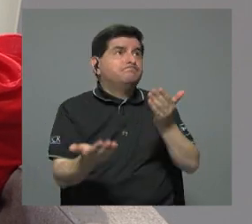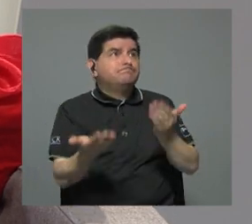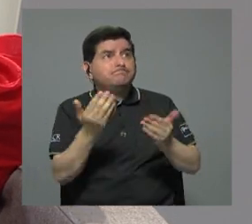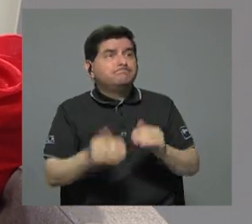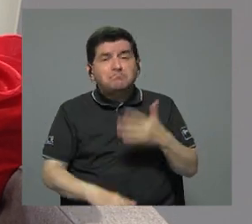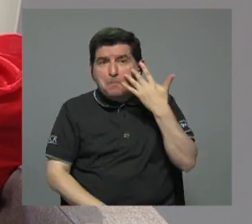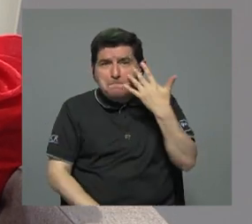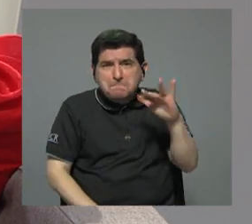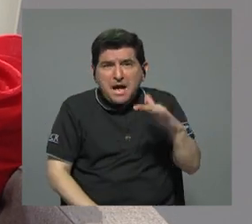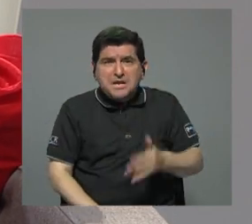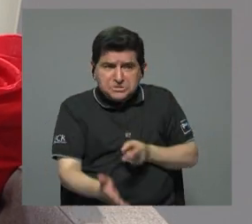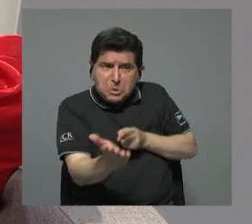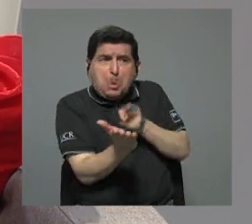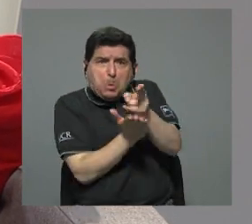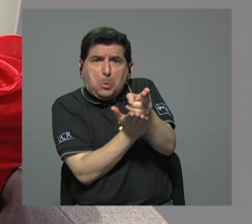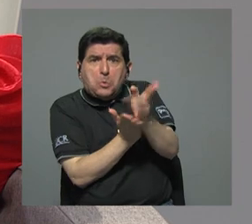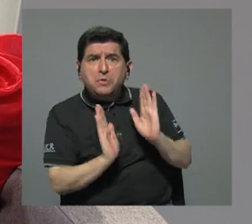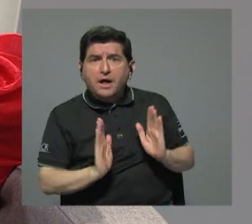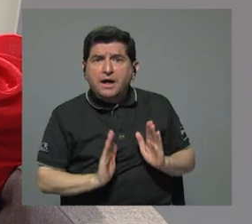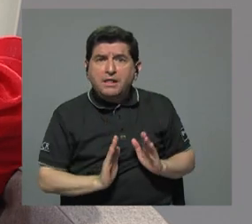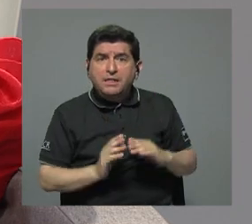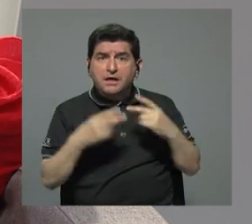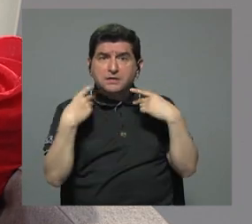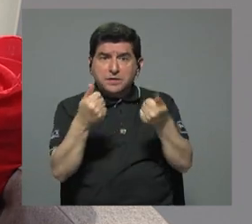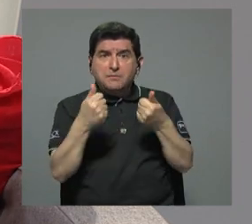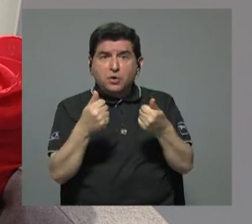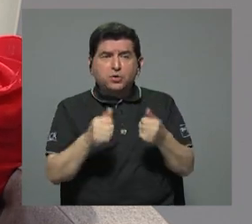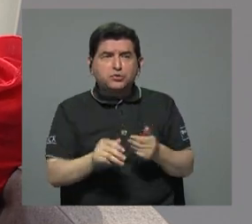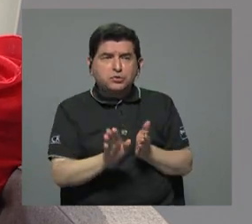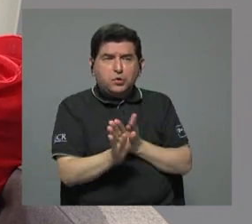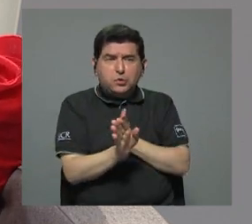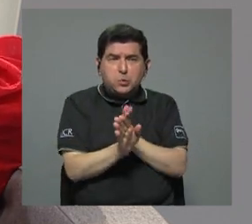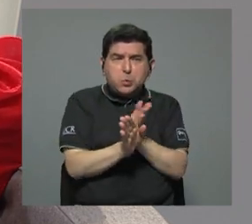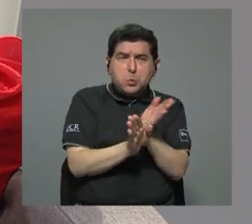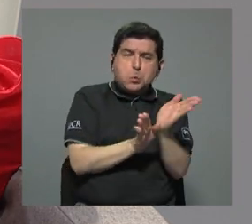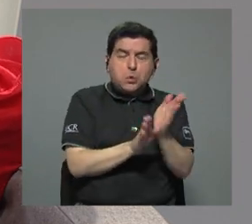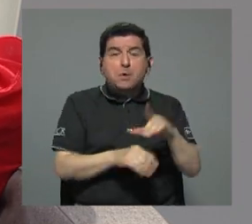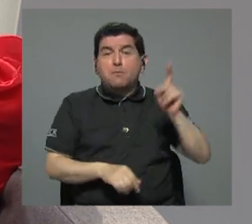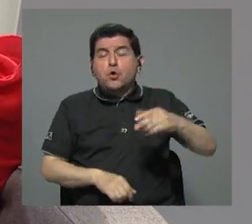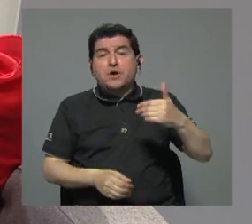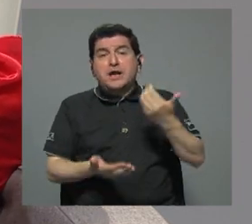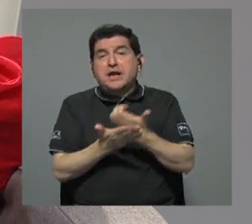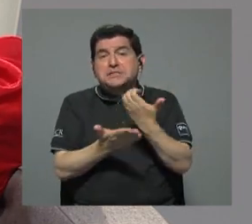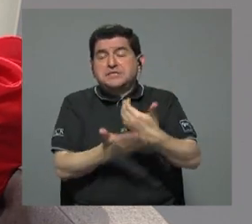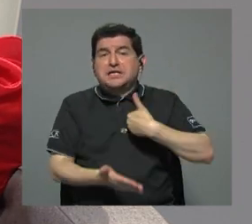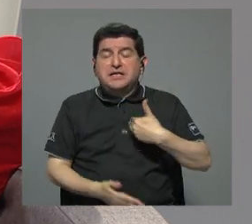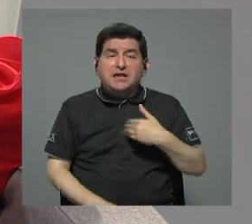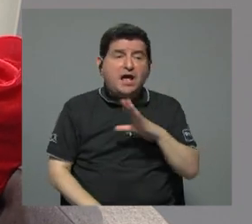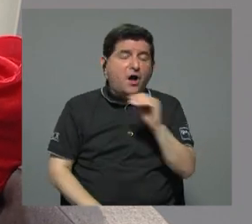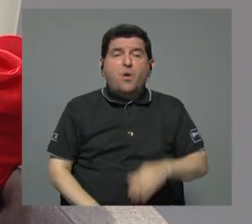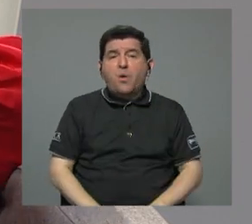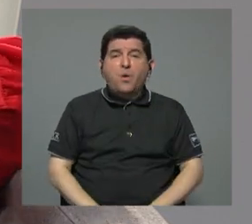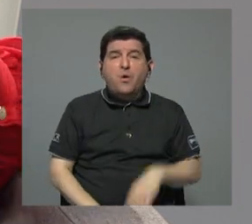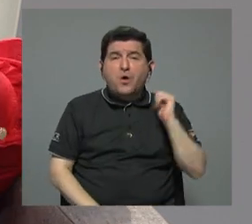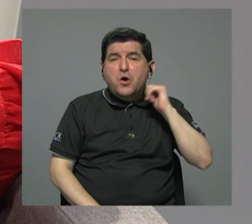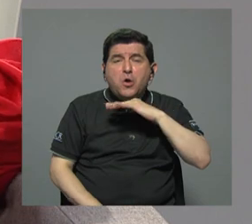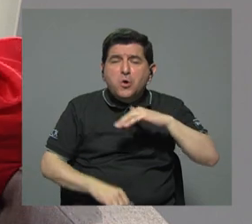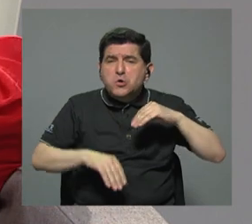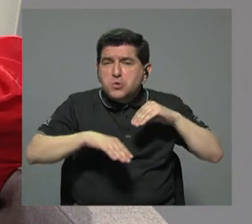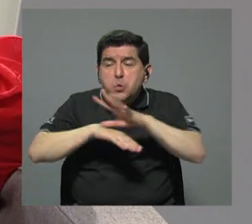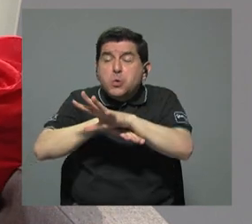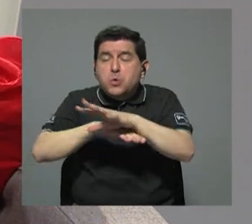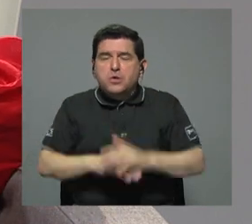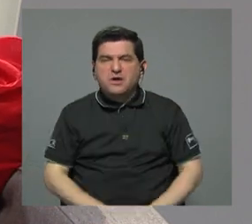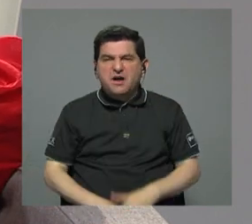aparentemente muy honestas y de productos de tuercen por una necesidad económica porque se corrompen porque les pareció interesante